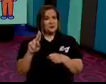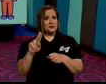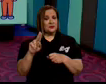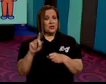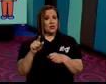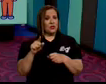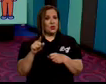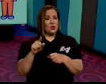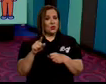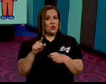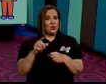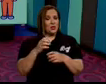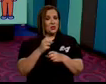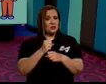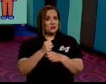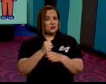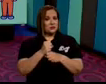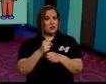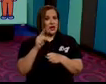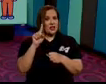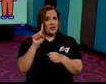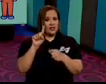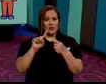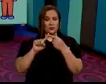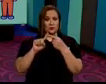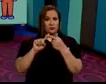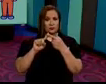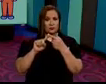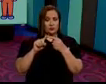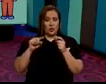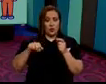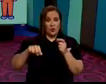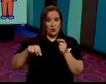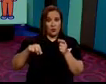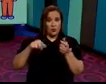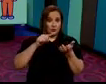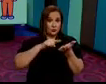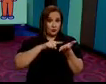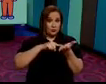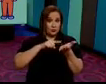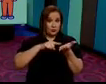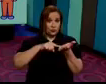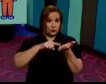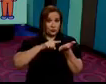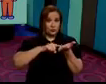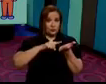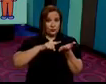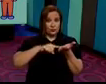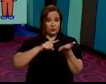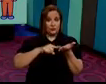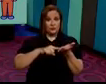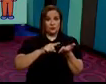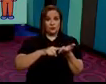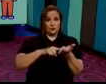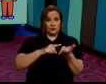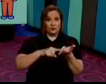la pinturita y empieza a realizarlo con tus deditos si no tienes las esponjitas. ¿Ok?